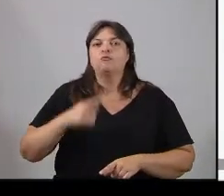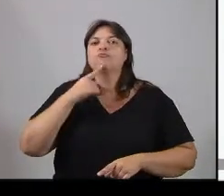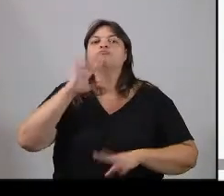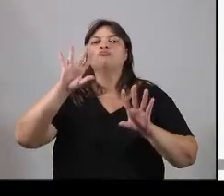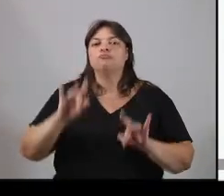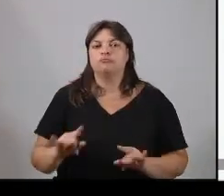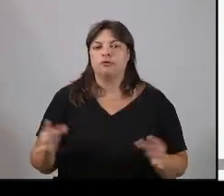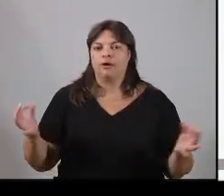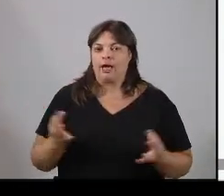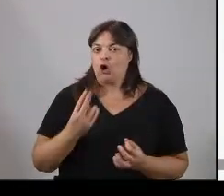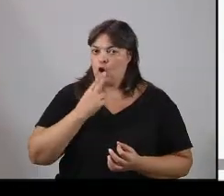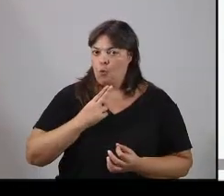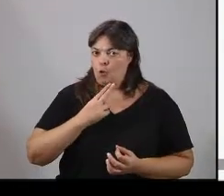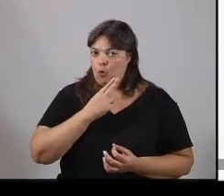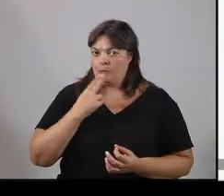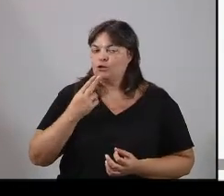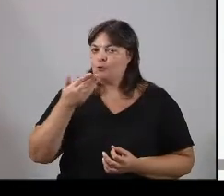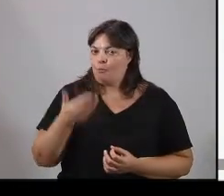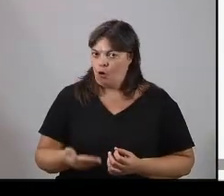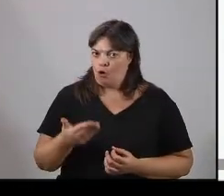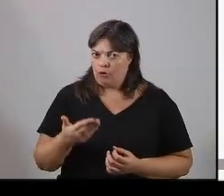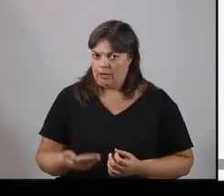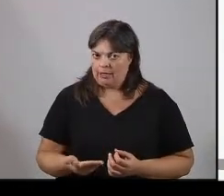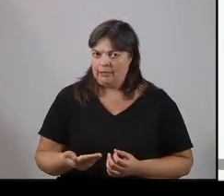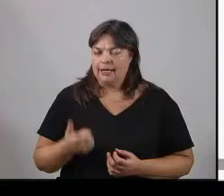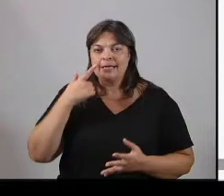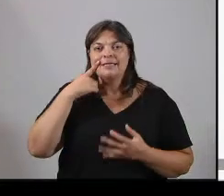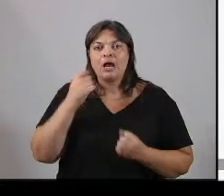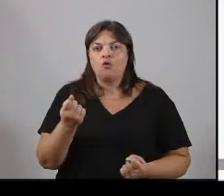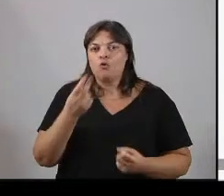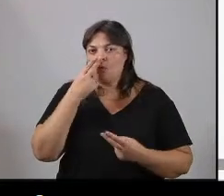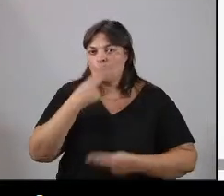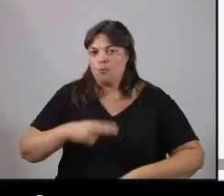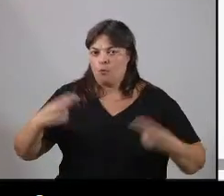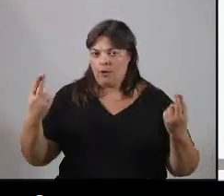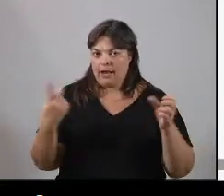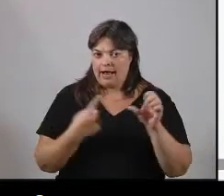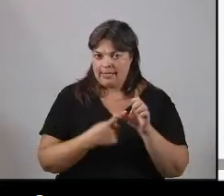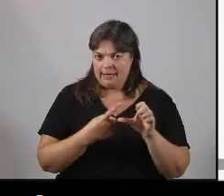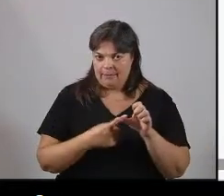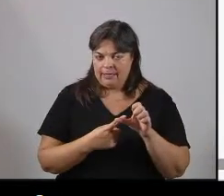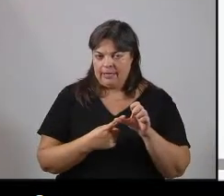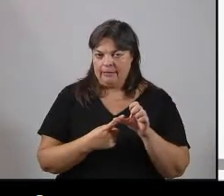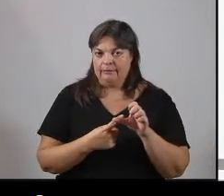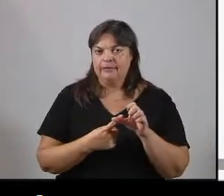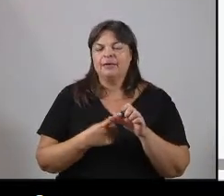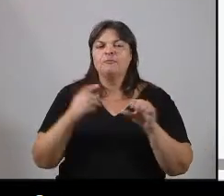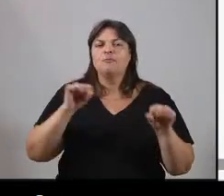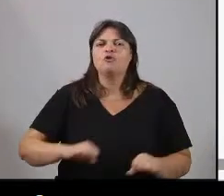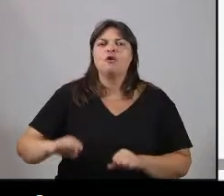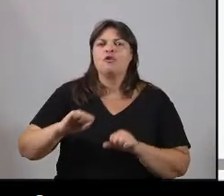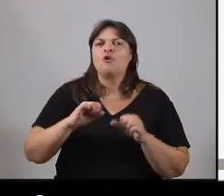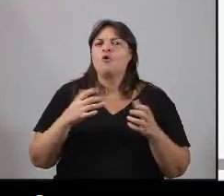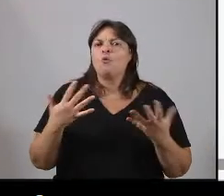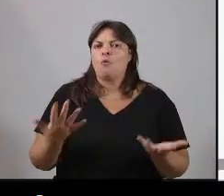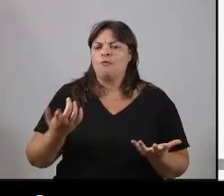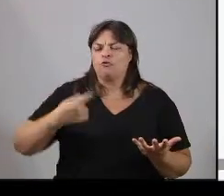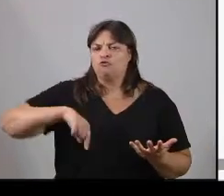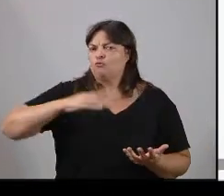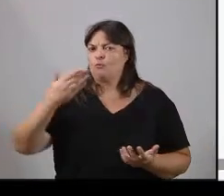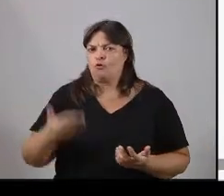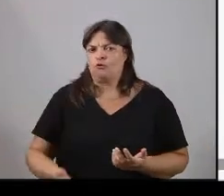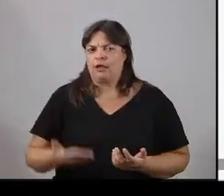nuestro compromiso con lo importante, con la salud pública extremeña, con la protección de aquello que es más importante para